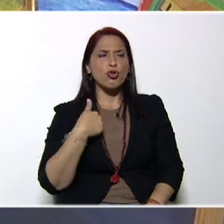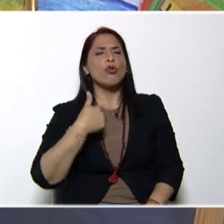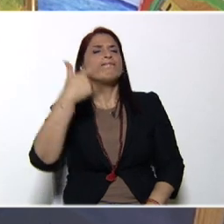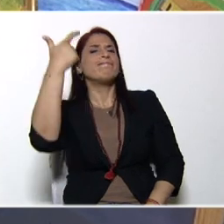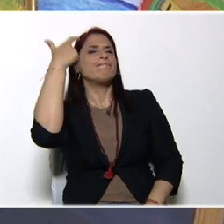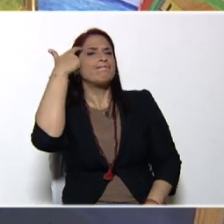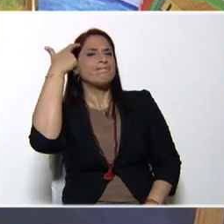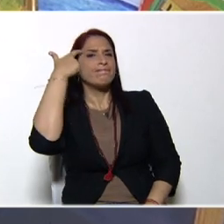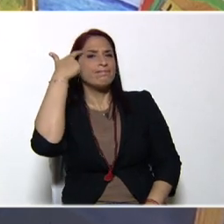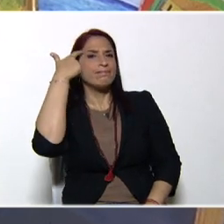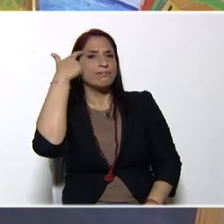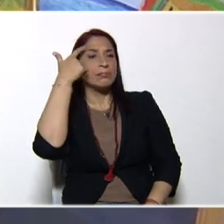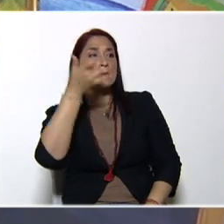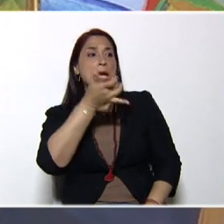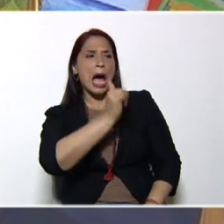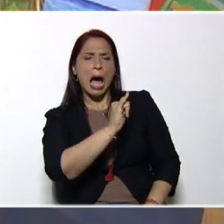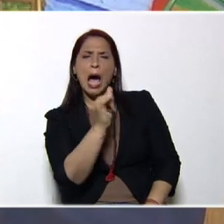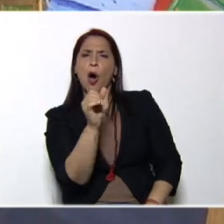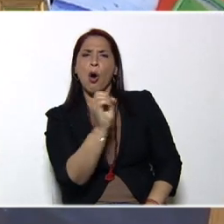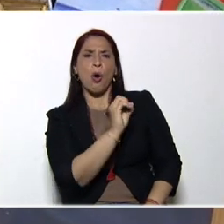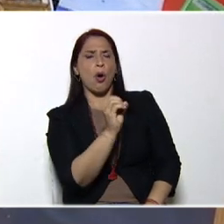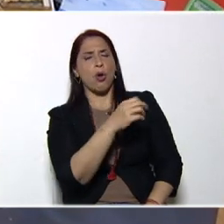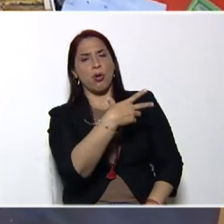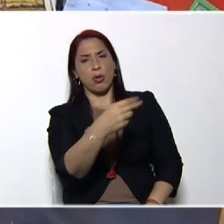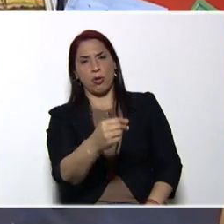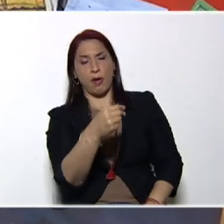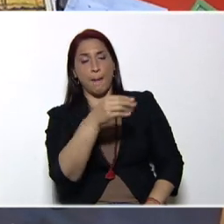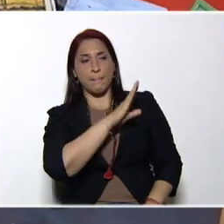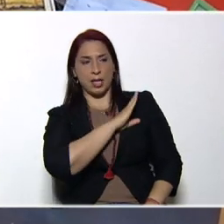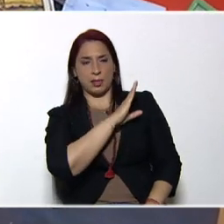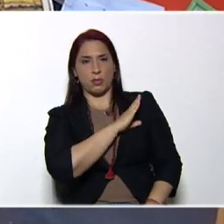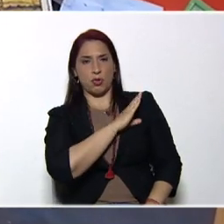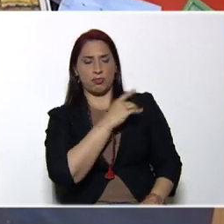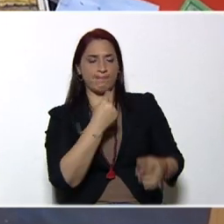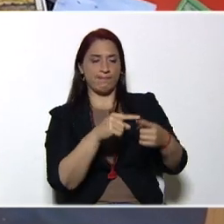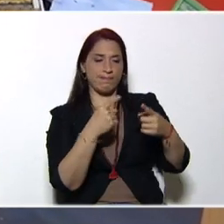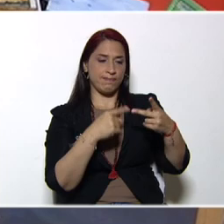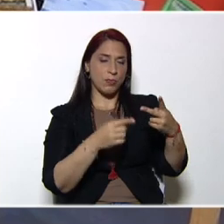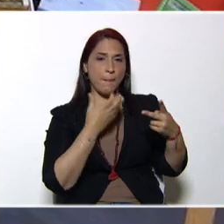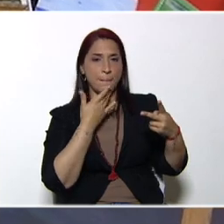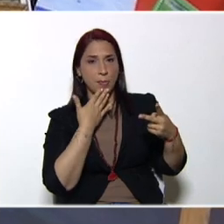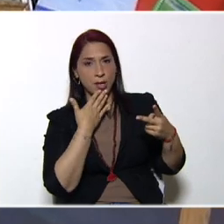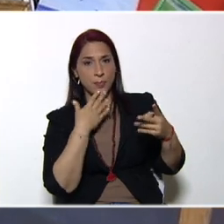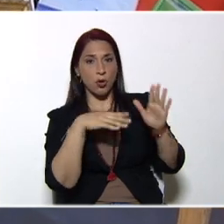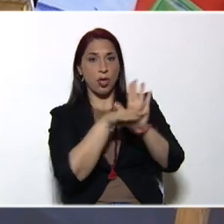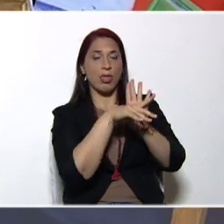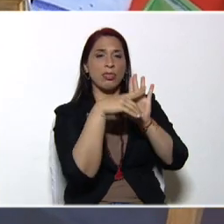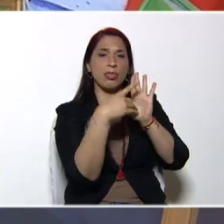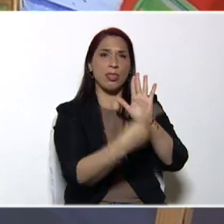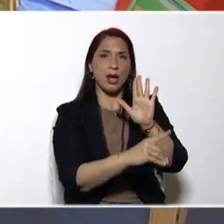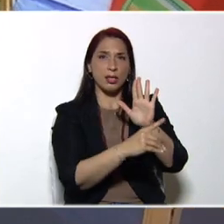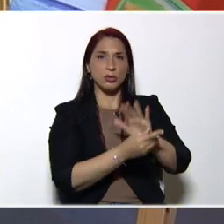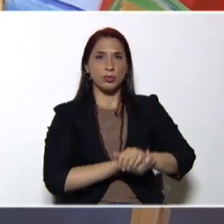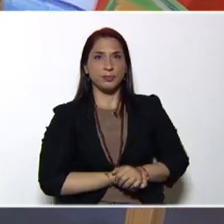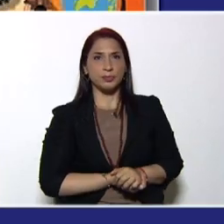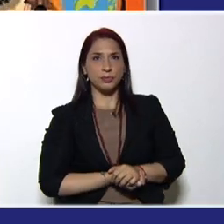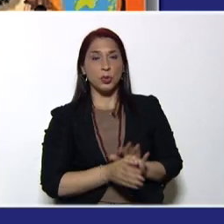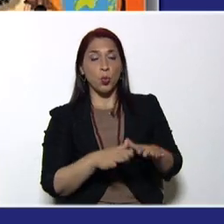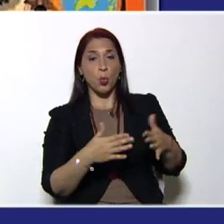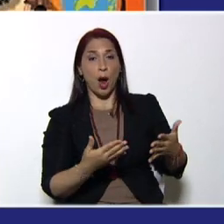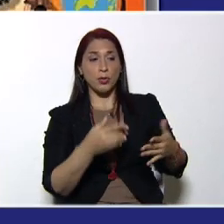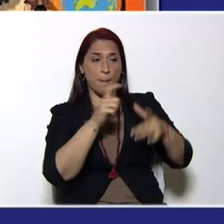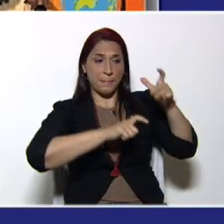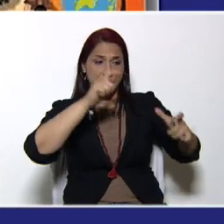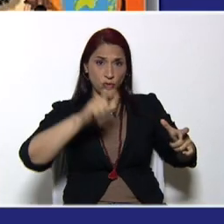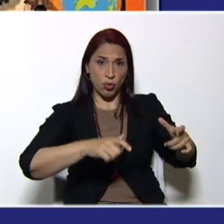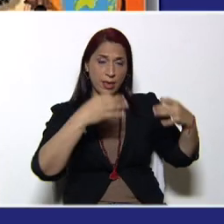saber si es o no es un patrimonio. Perfecto. Entonces tenemos distintos tipos. Tenemos el de derecho, los que son en derecho cuando son para personas naturales